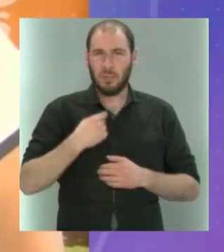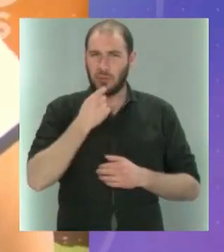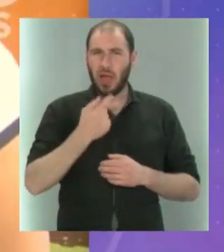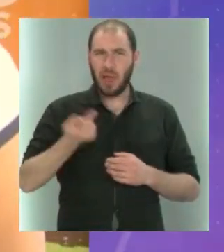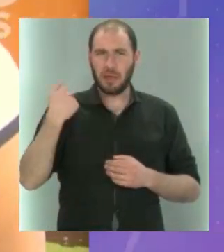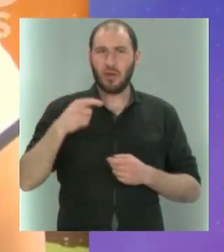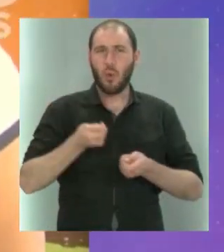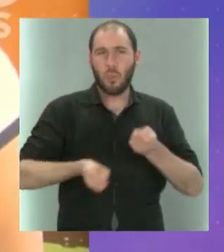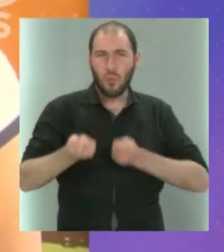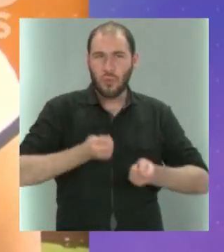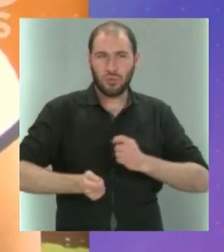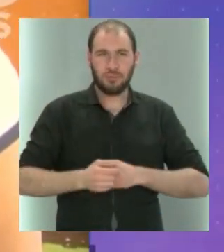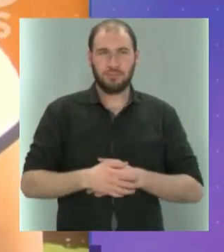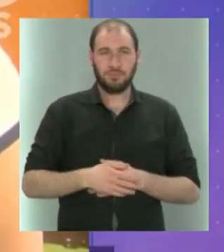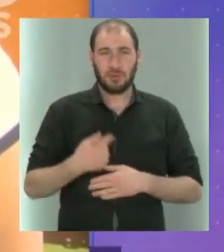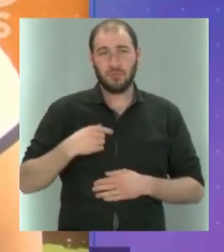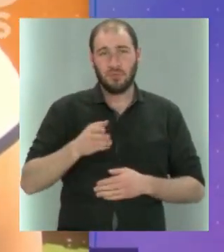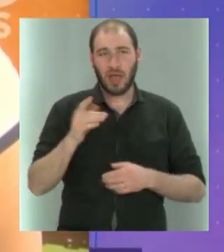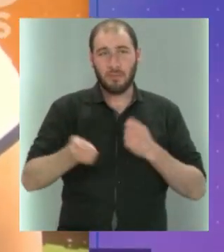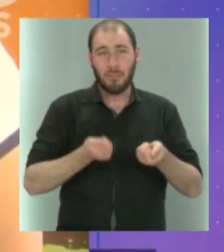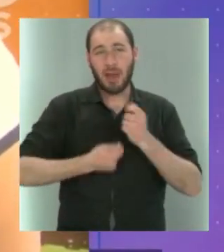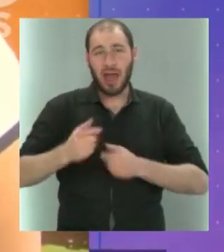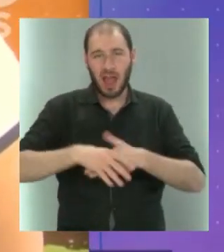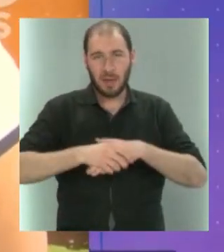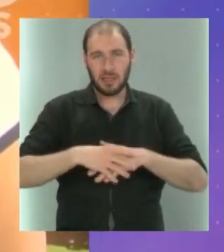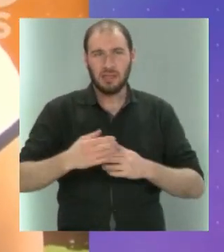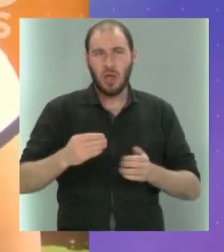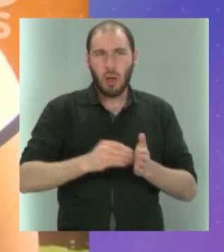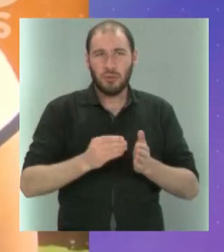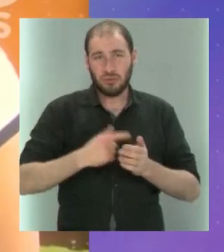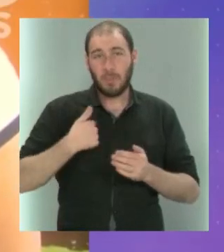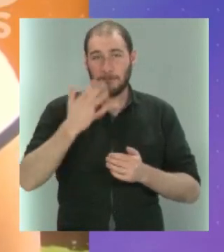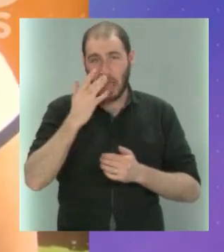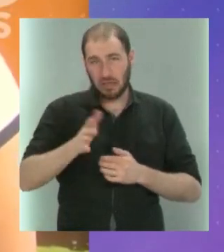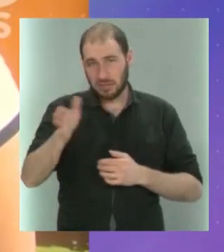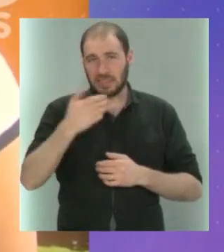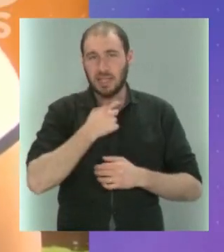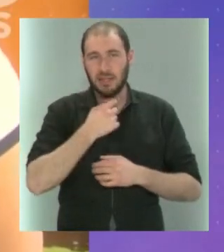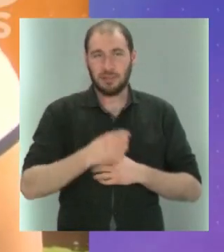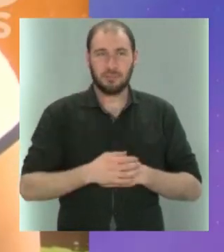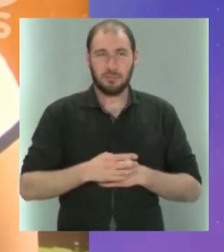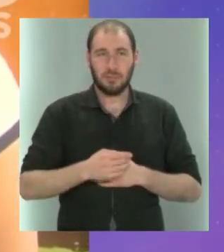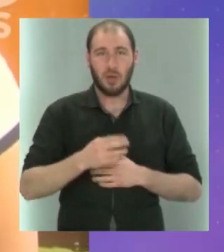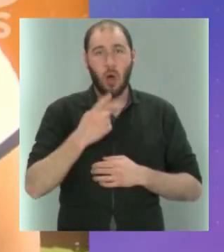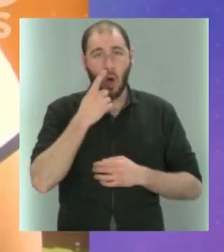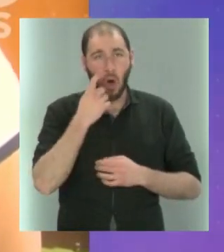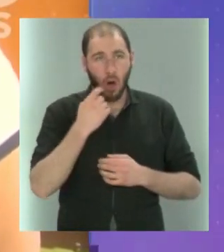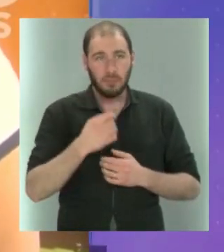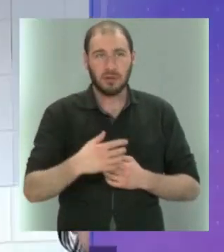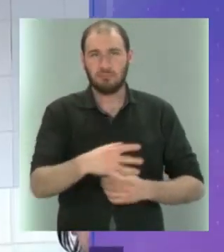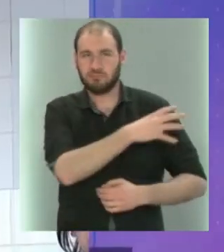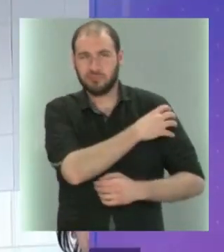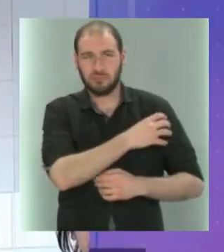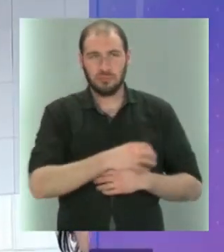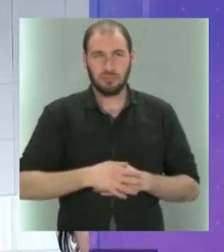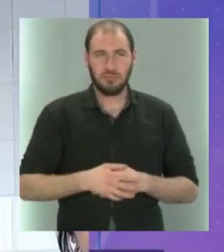en un boliche que fui a bailar con mis amigas y en un momento que quise ir al baño, me agarró un chico del brazo de atrás. Mira,